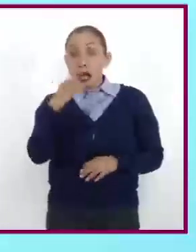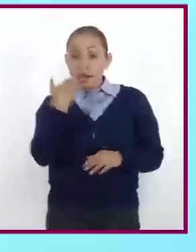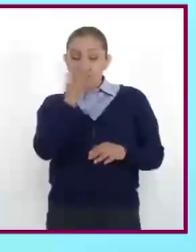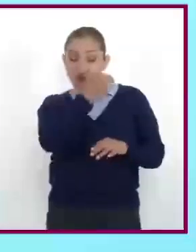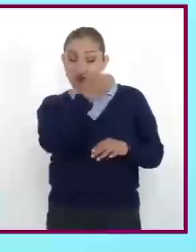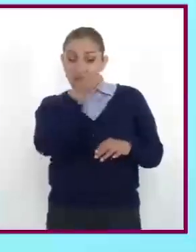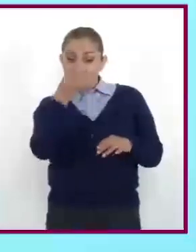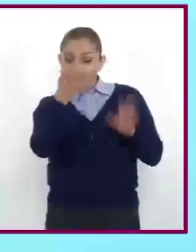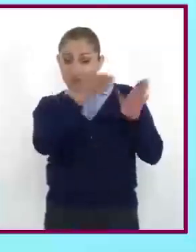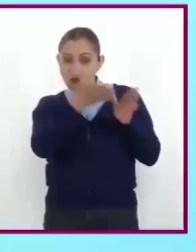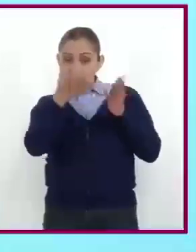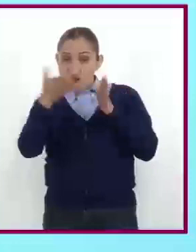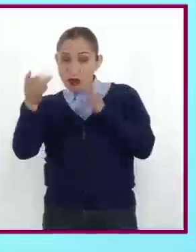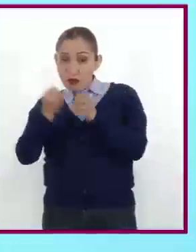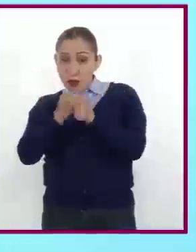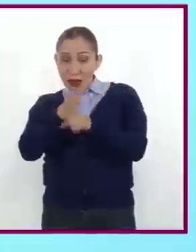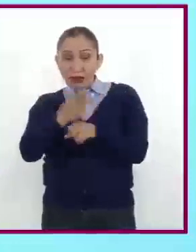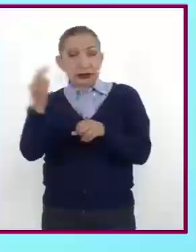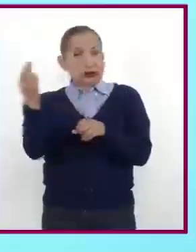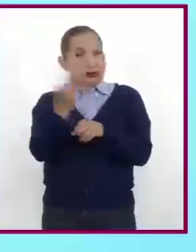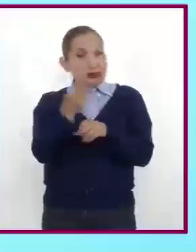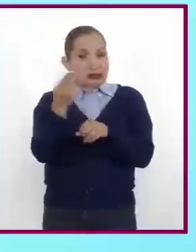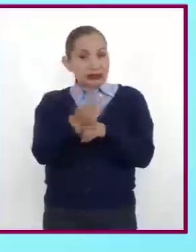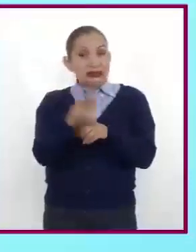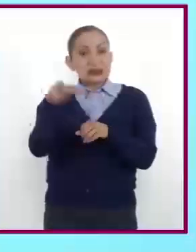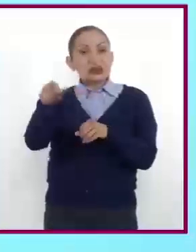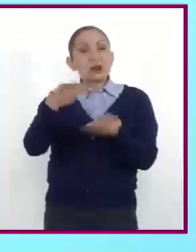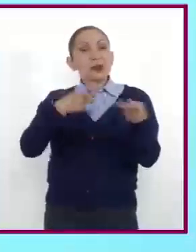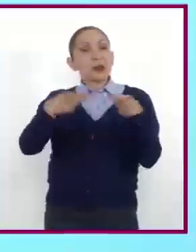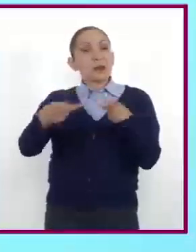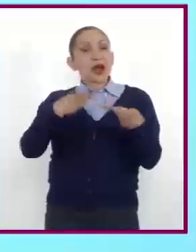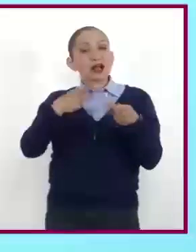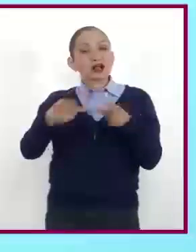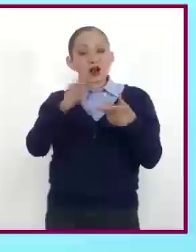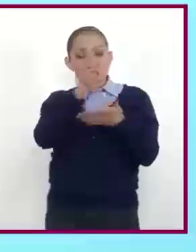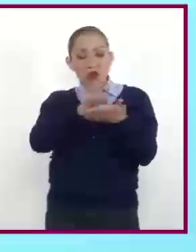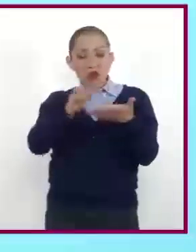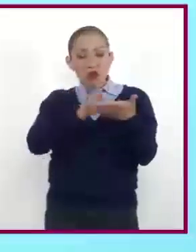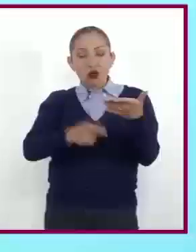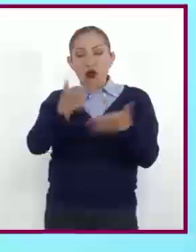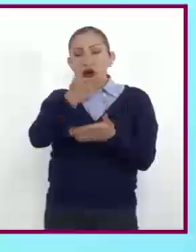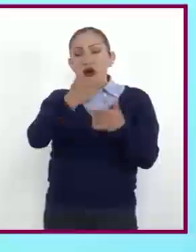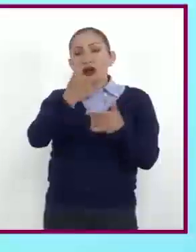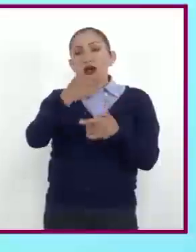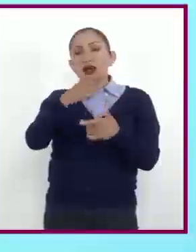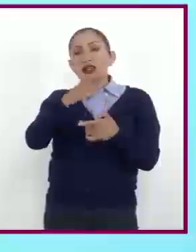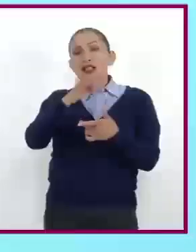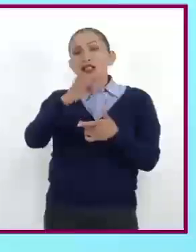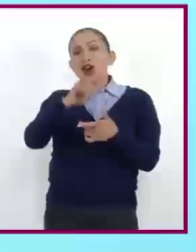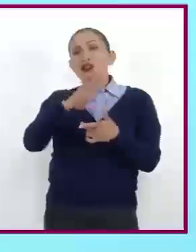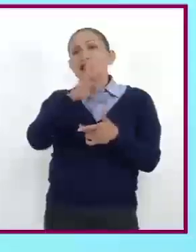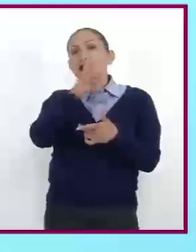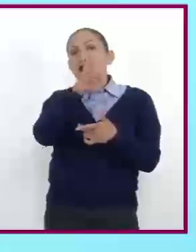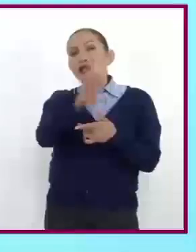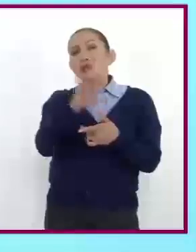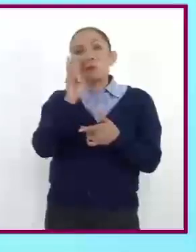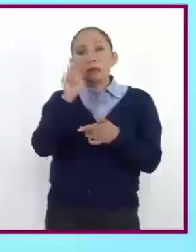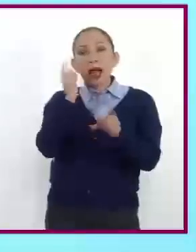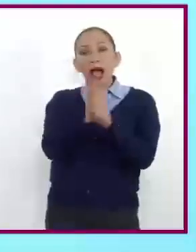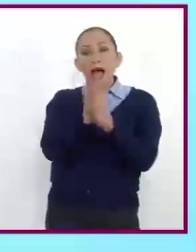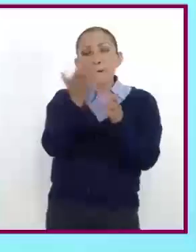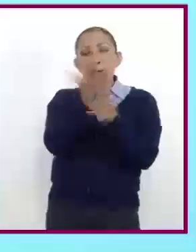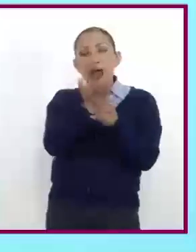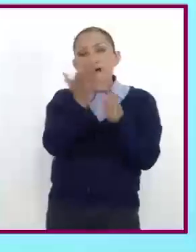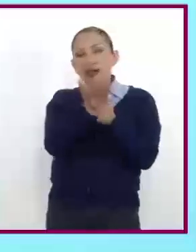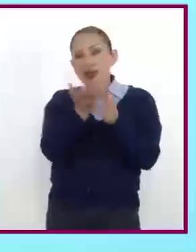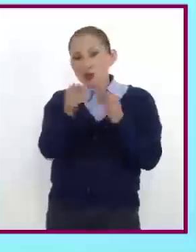sistematizar la información que encuentren, es necesario que elaboren un guión de resultados en el cual den cuenta de las